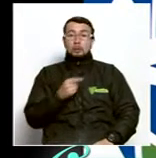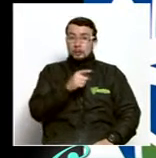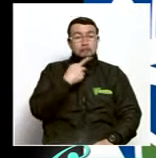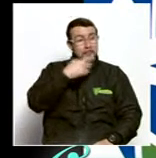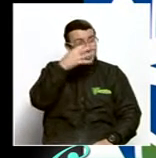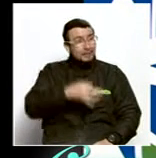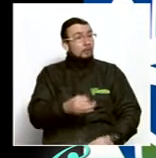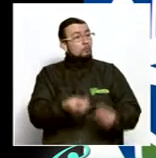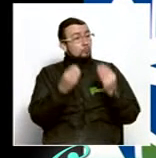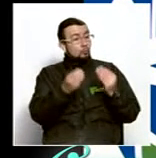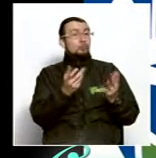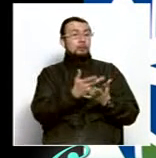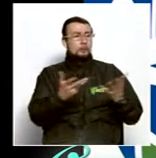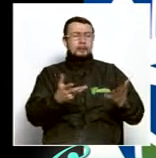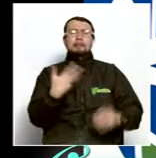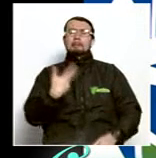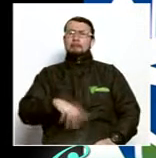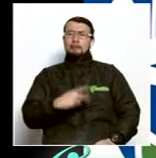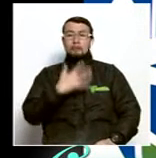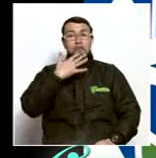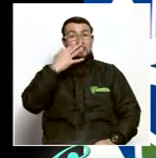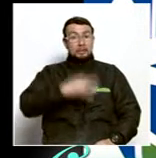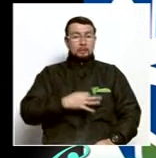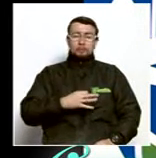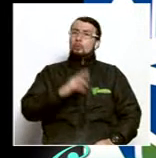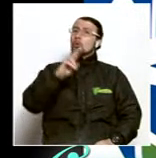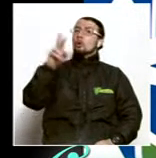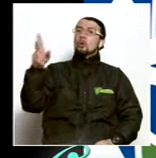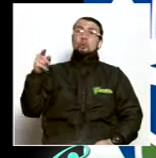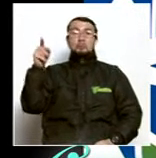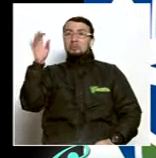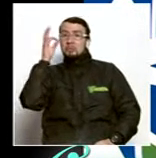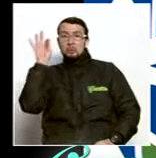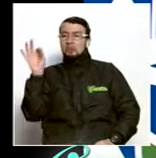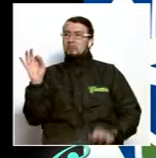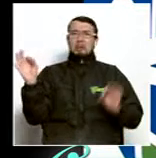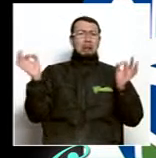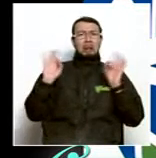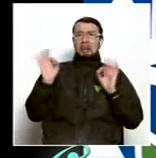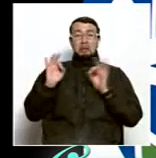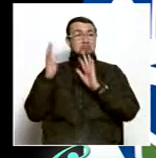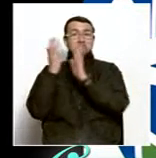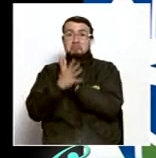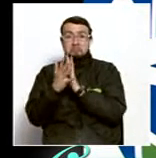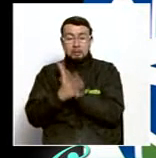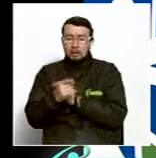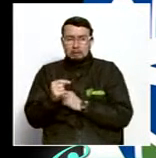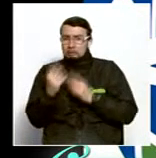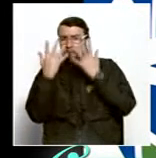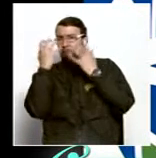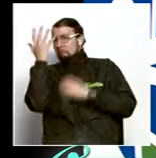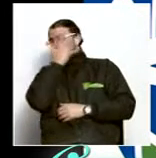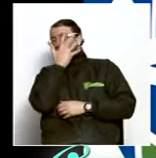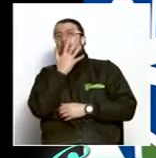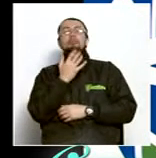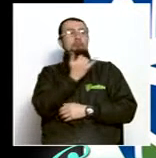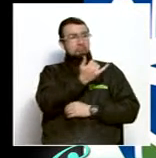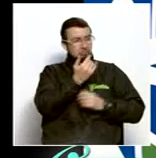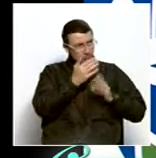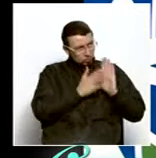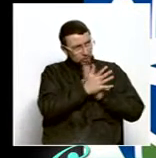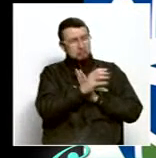verdades, muchas cosas que a lo mejor en otros espacios no se están dispuestas como a revelar,